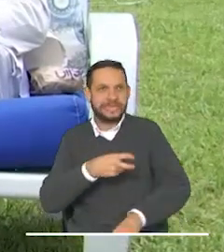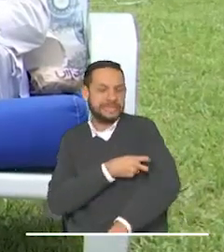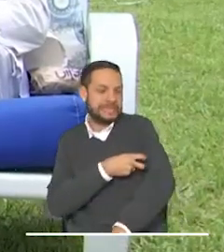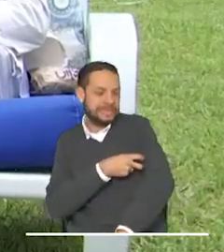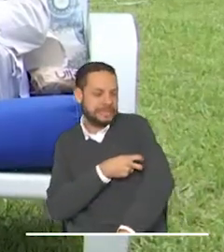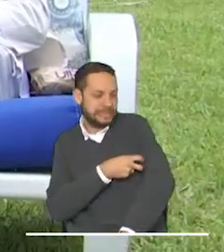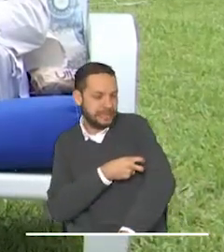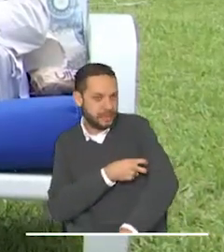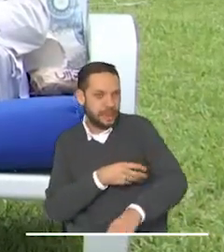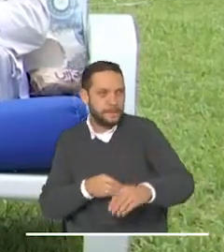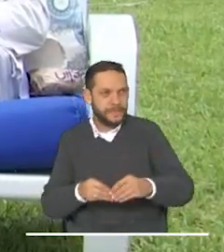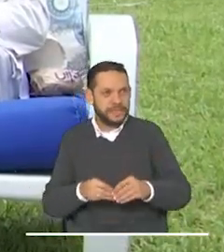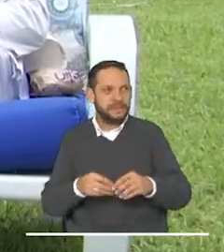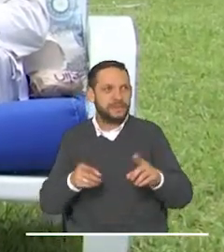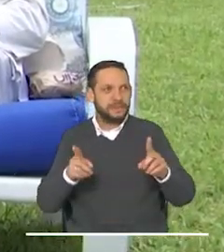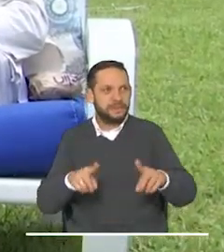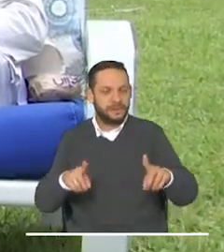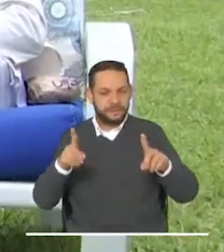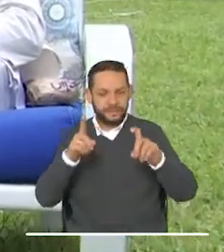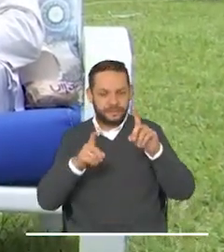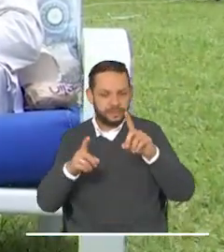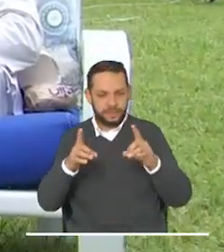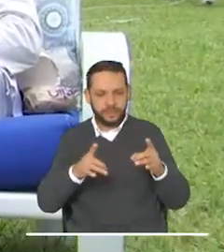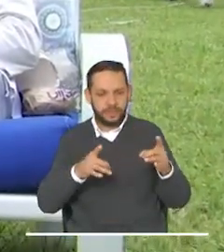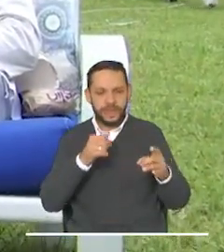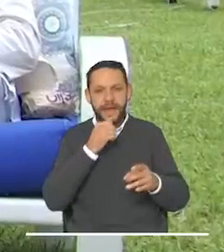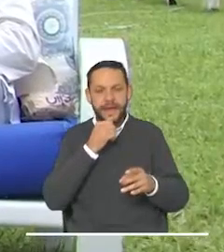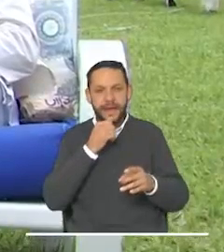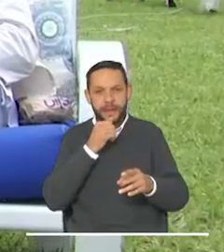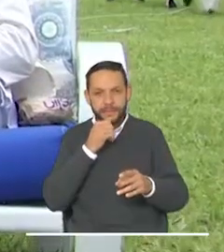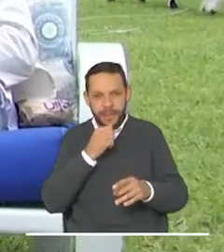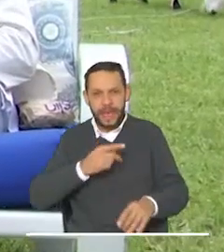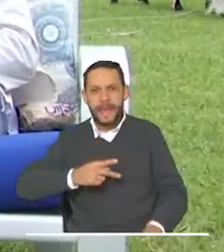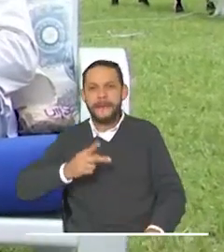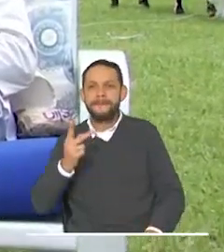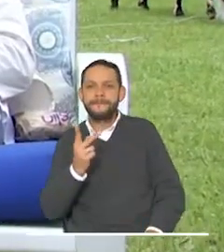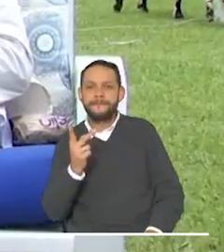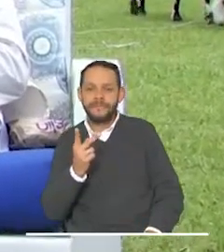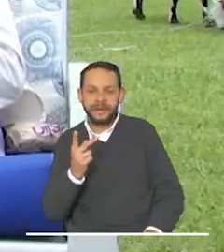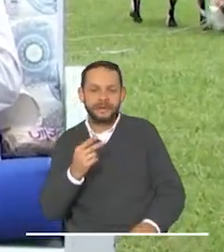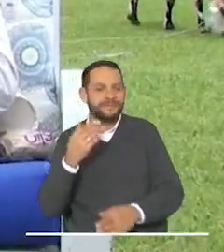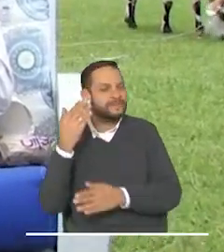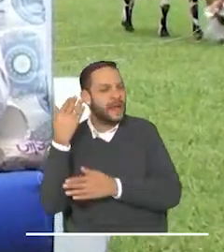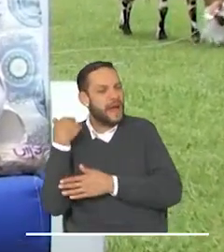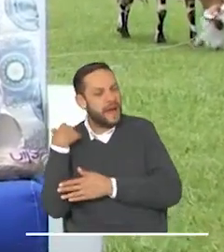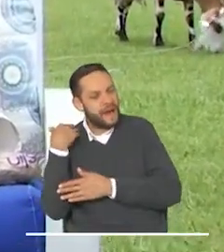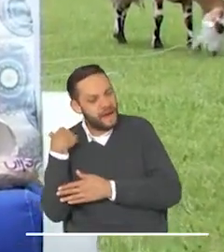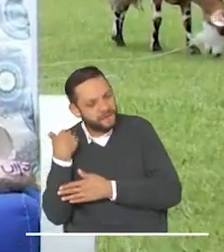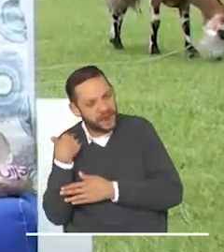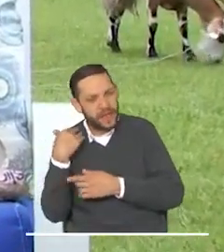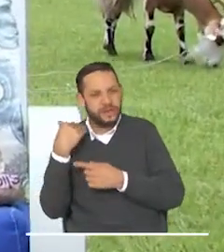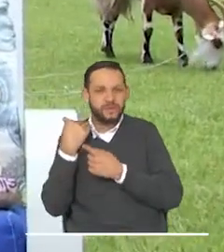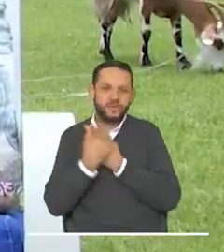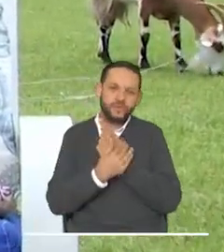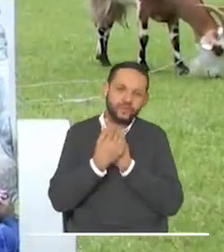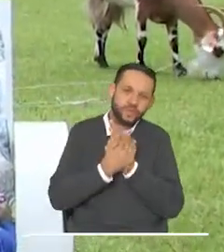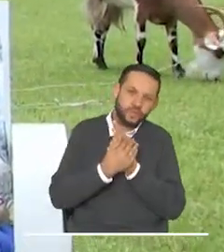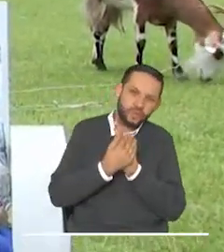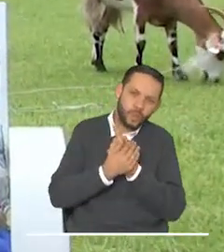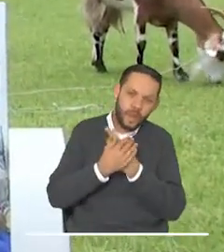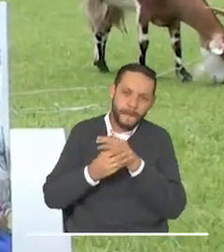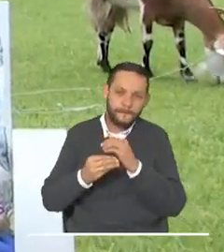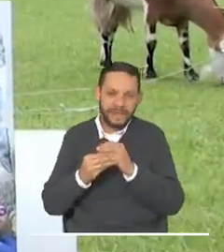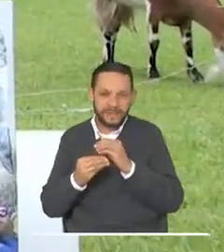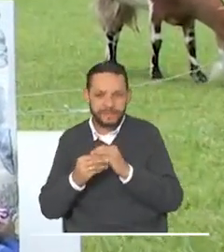yo gane el agua el viernes tenemos afecto terapias El sábado tenemos una evaluación De